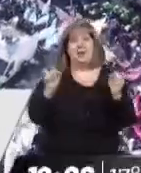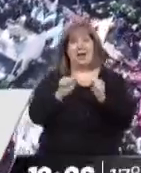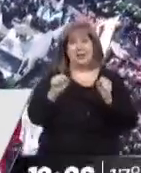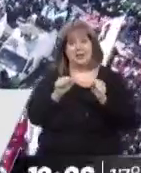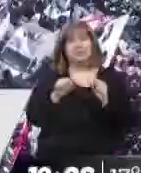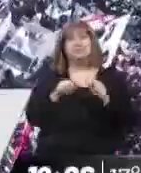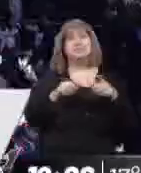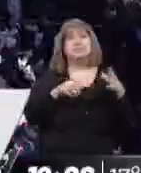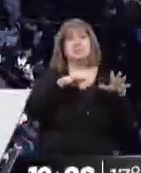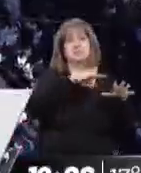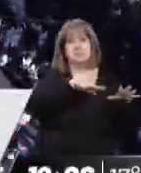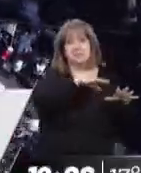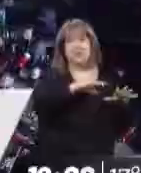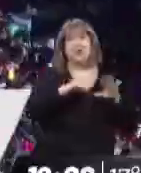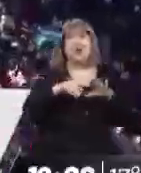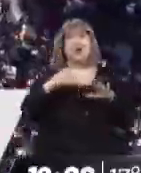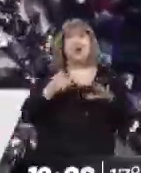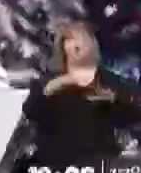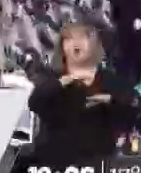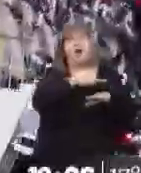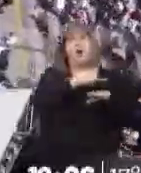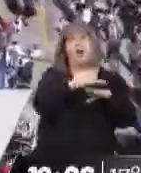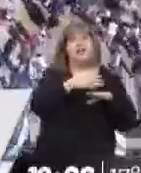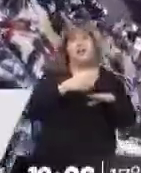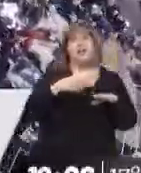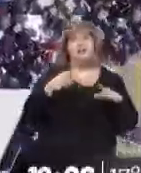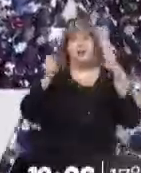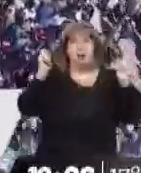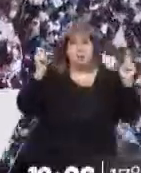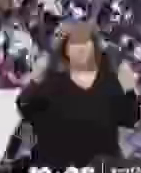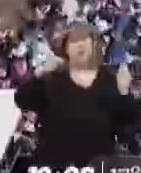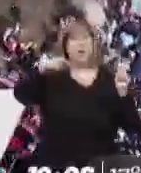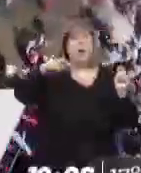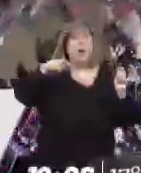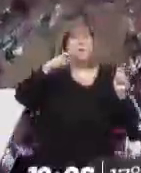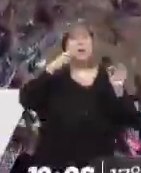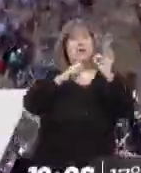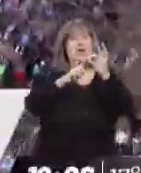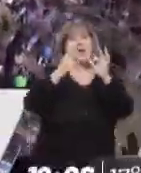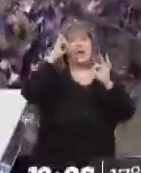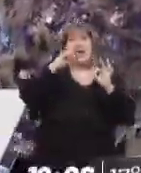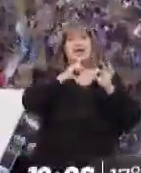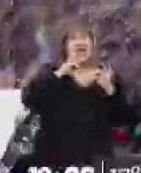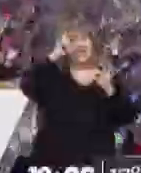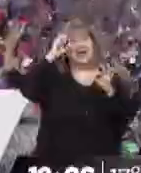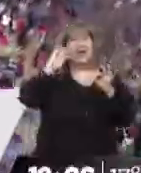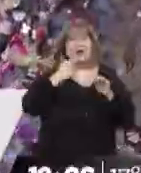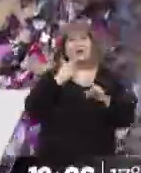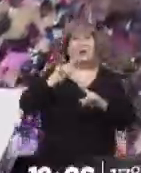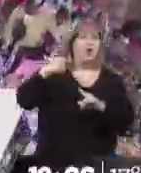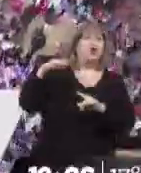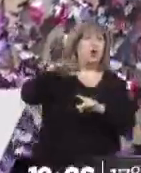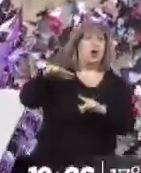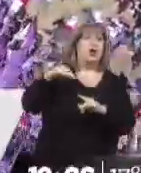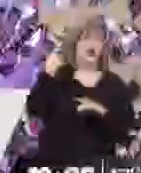multitud importante, el sector de la base social, de los piqueteros, de los movimientos sociales organizados, estuvieron en La Matanza. Fueron